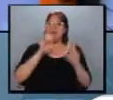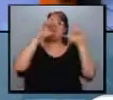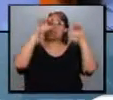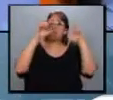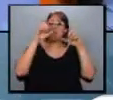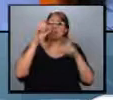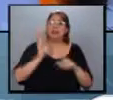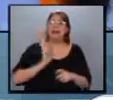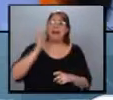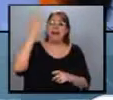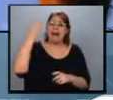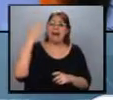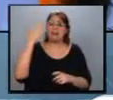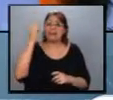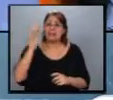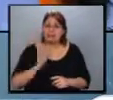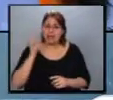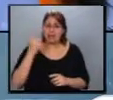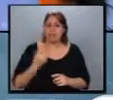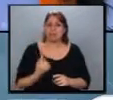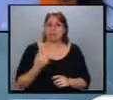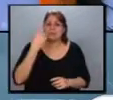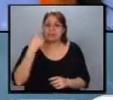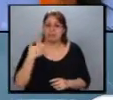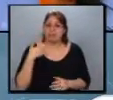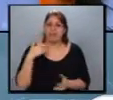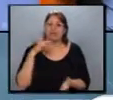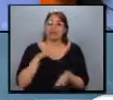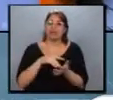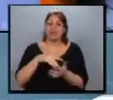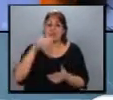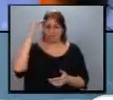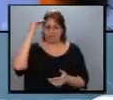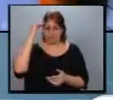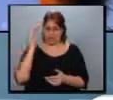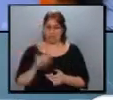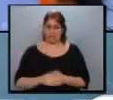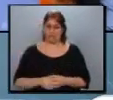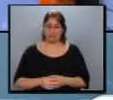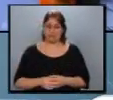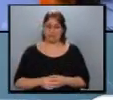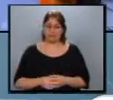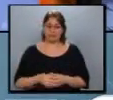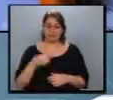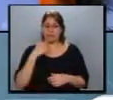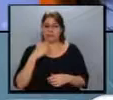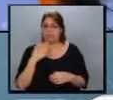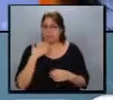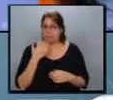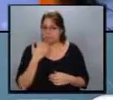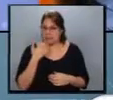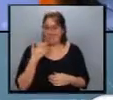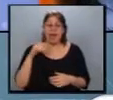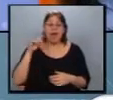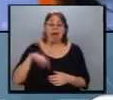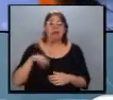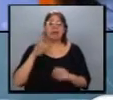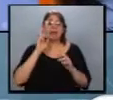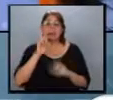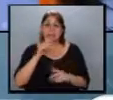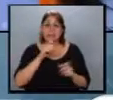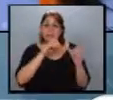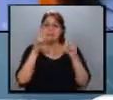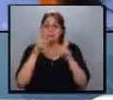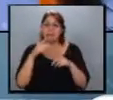hace 6 años, era la primera vez que yo iba a África, dijo, qué sé yo, como diciendo, las miro ahora, y lo